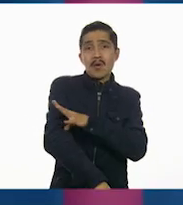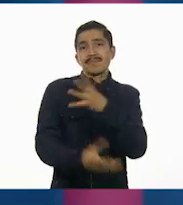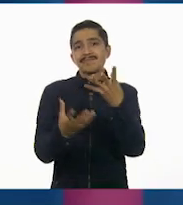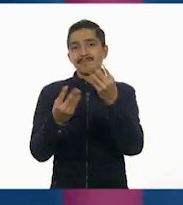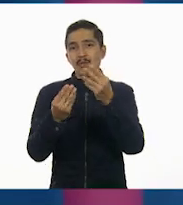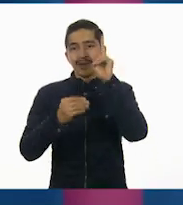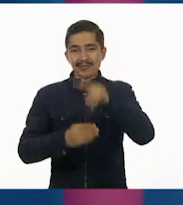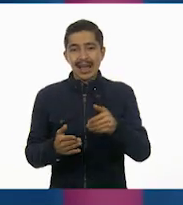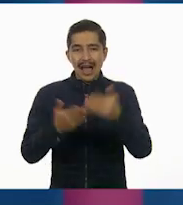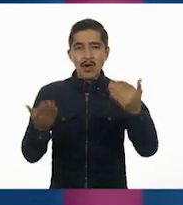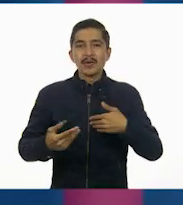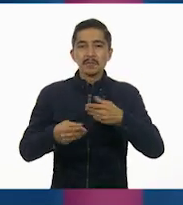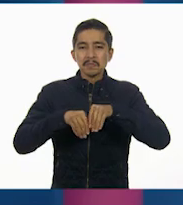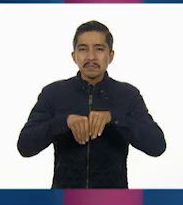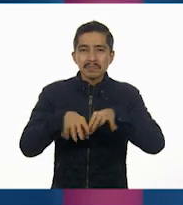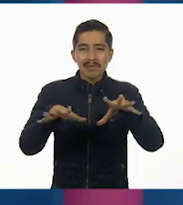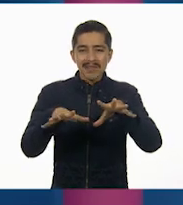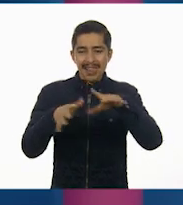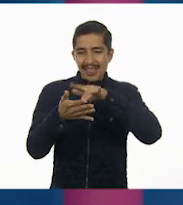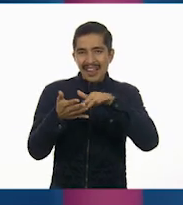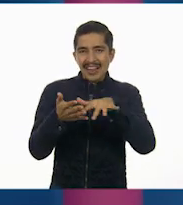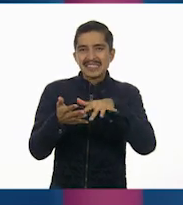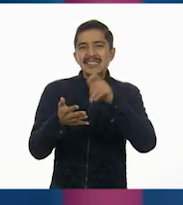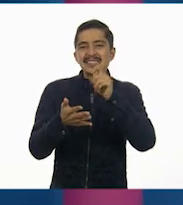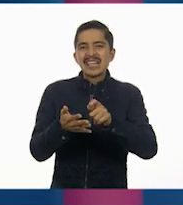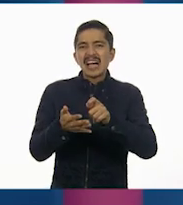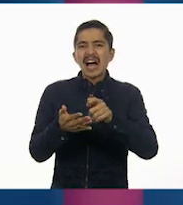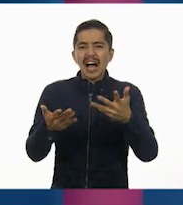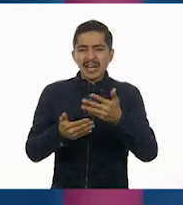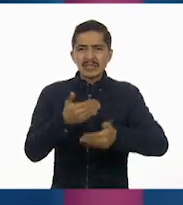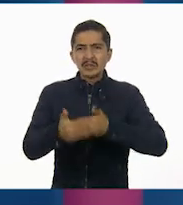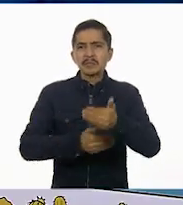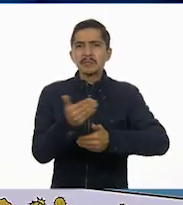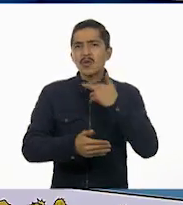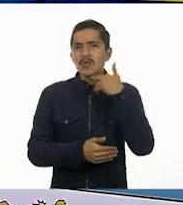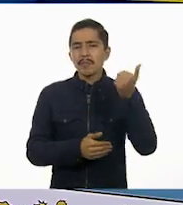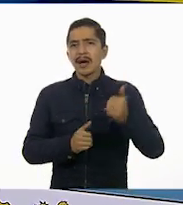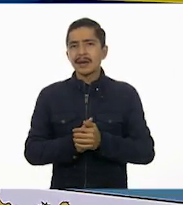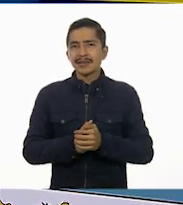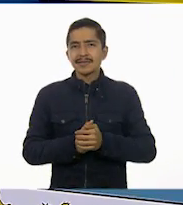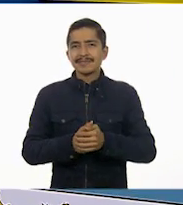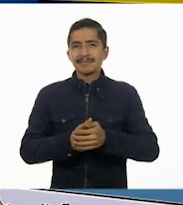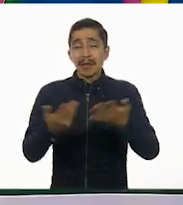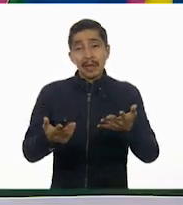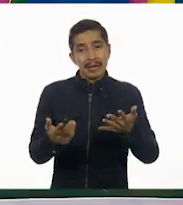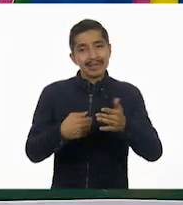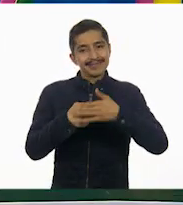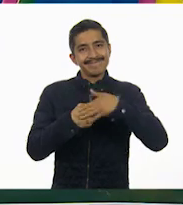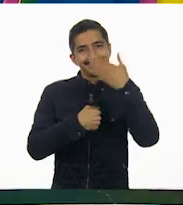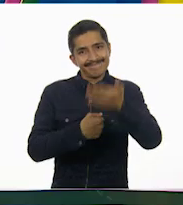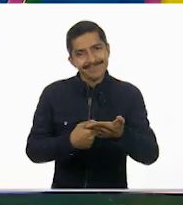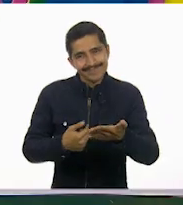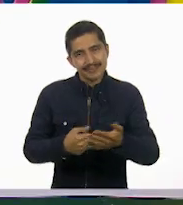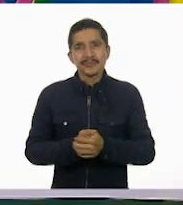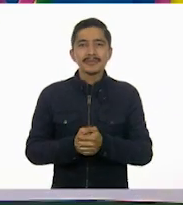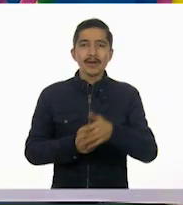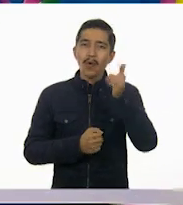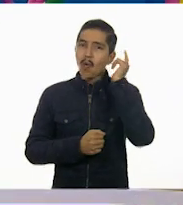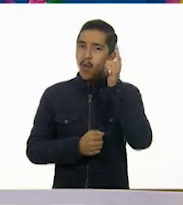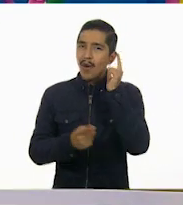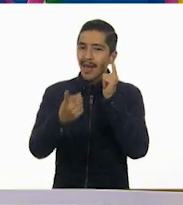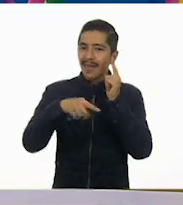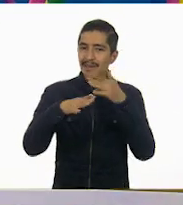poder compartir a partir de un texto nuestros hallazgos sobre la civilización romana. Pues hasta la siguiente sesión. Y esperamos que